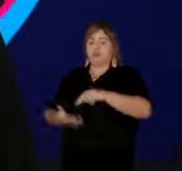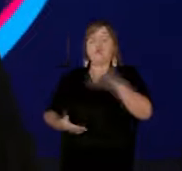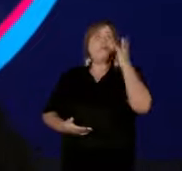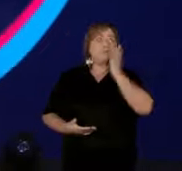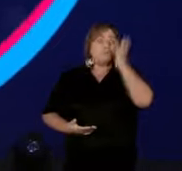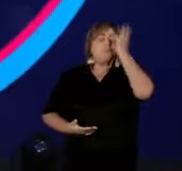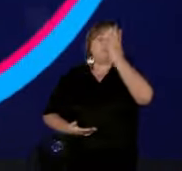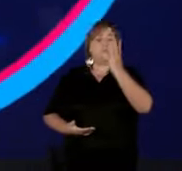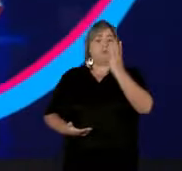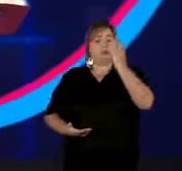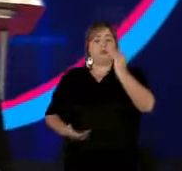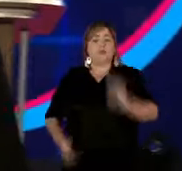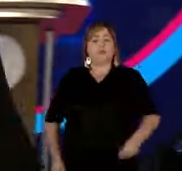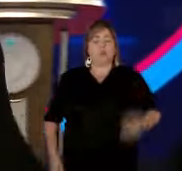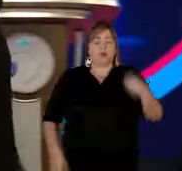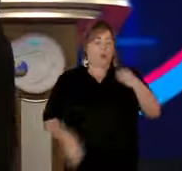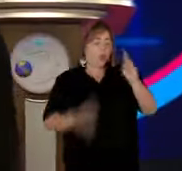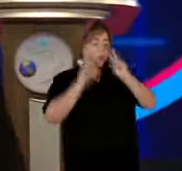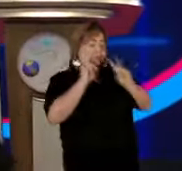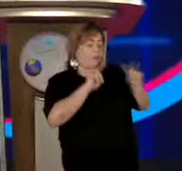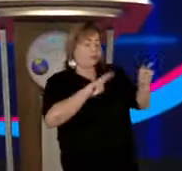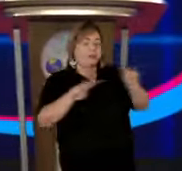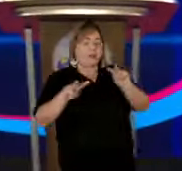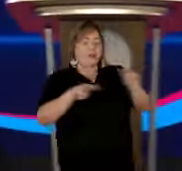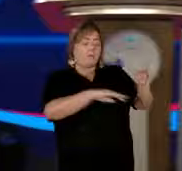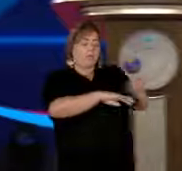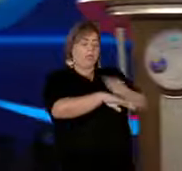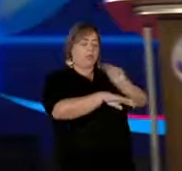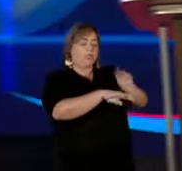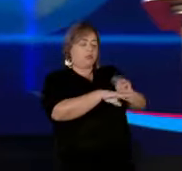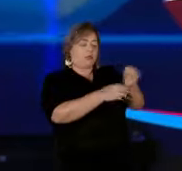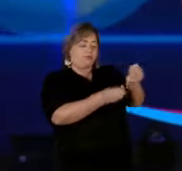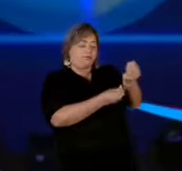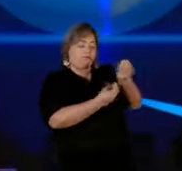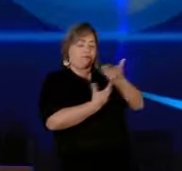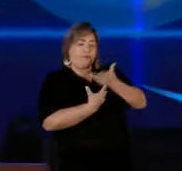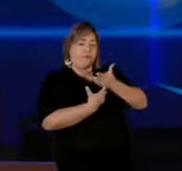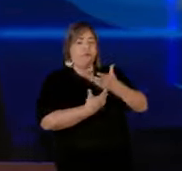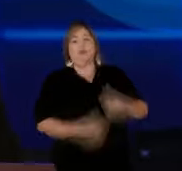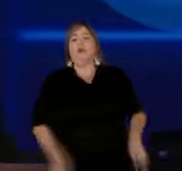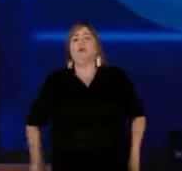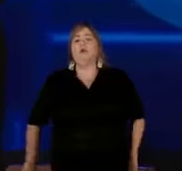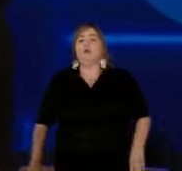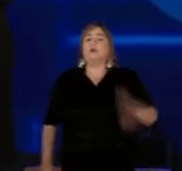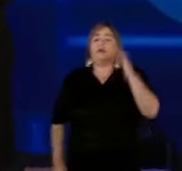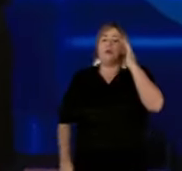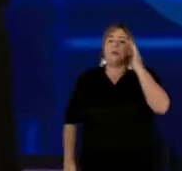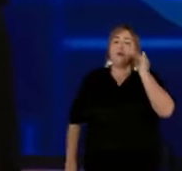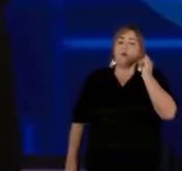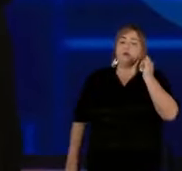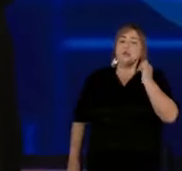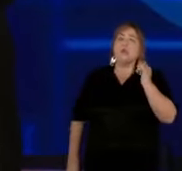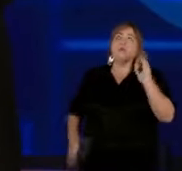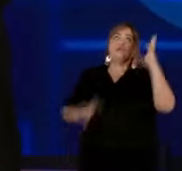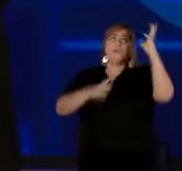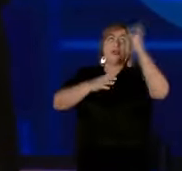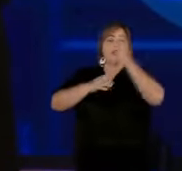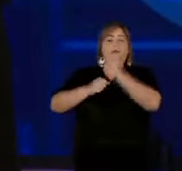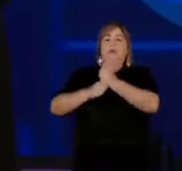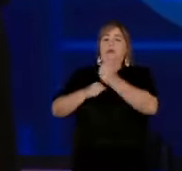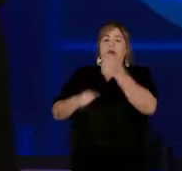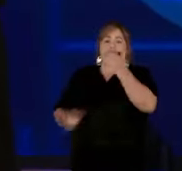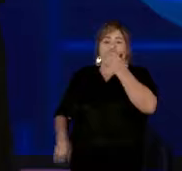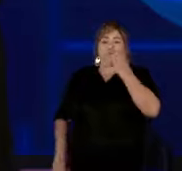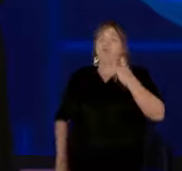belleza. A mí me ministra, yo me quedo ahí. Bueno, porque uno tiene que recibir. Hay gente que ya lo tiene todo, necesita